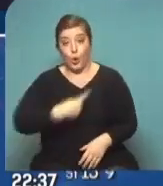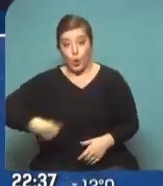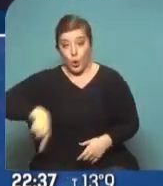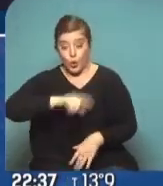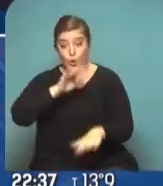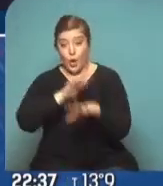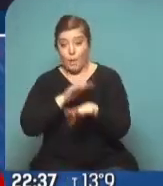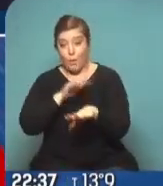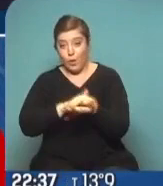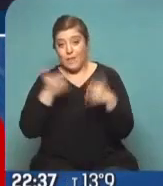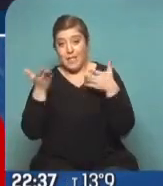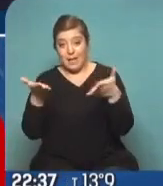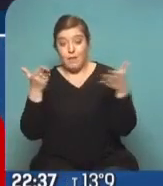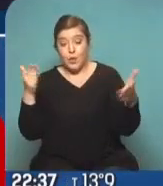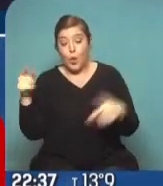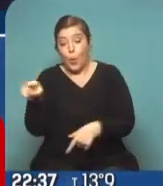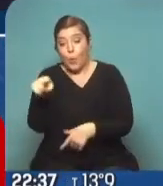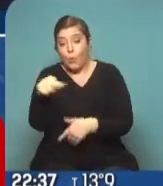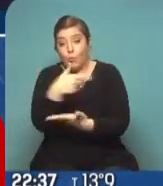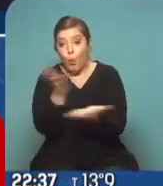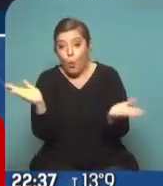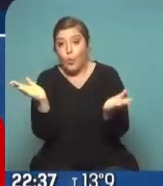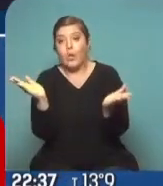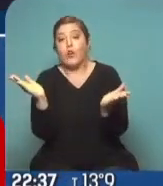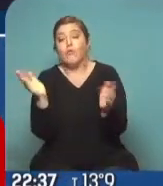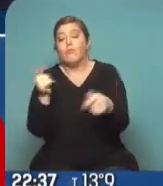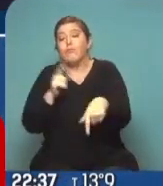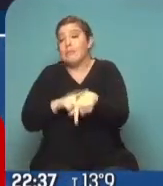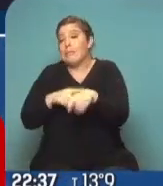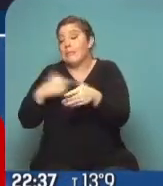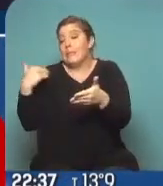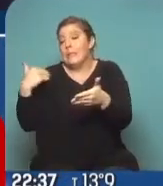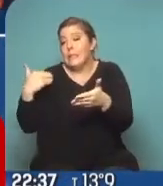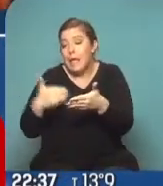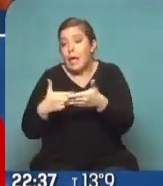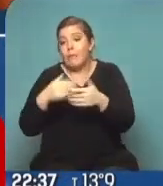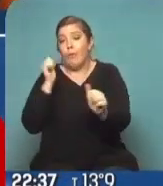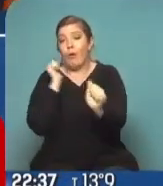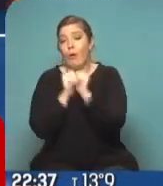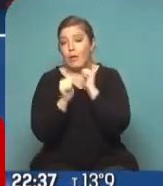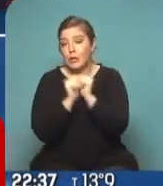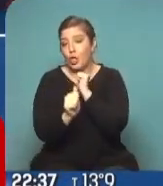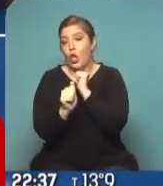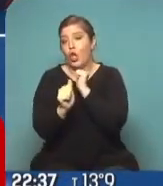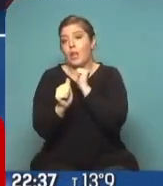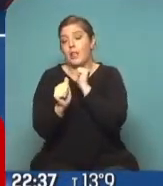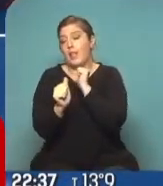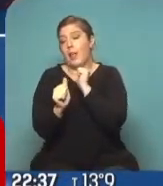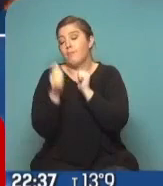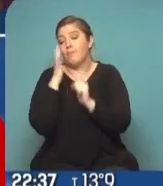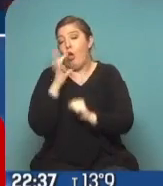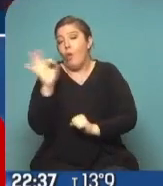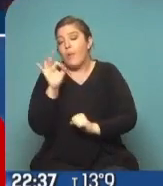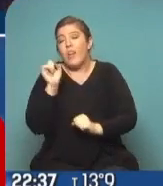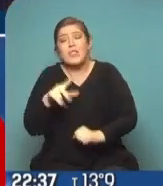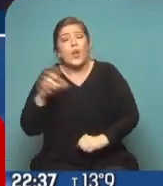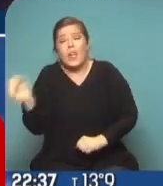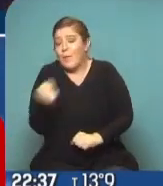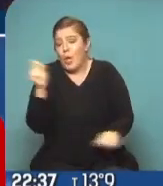servicio público nos juzga en el tiempo, la historia, con lo cual tampoco es muy importante. Lo importante